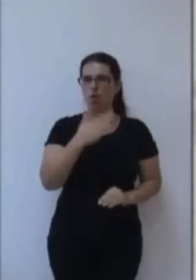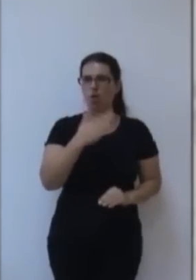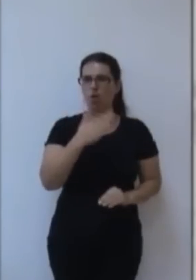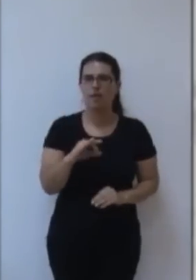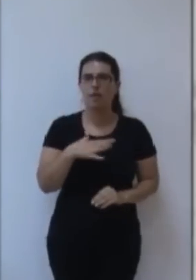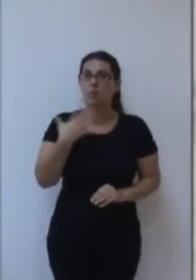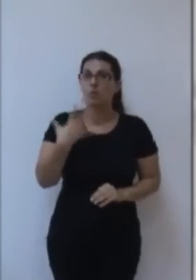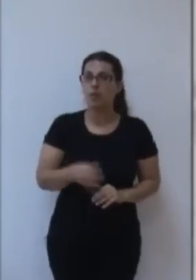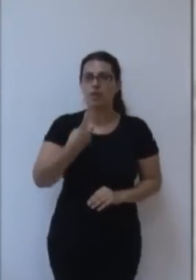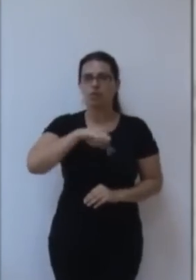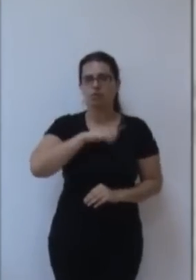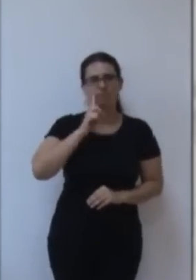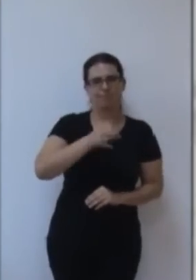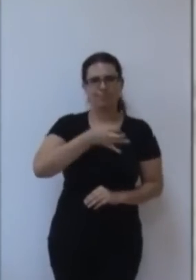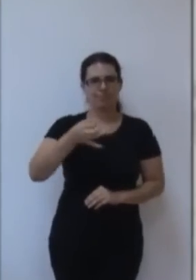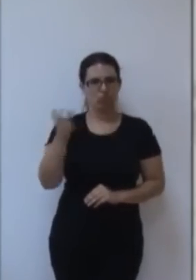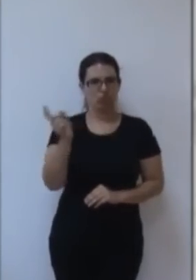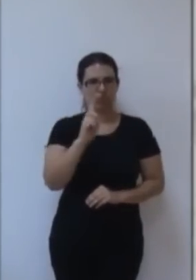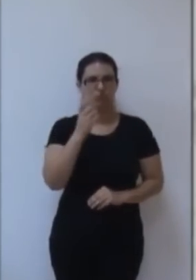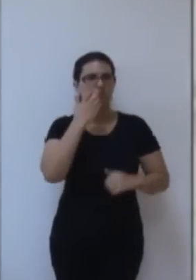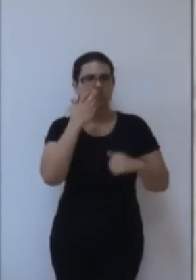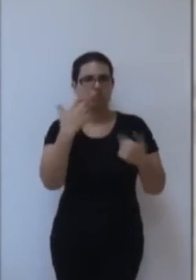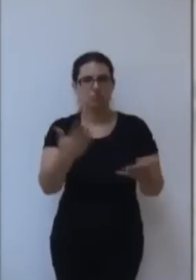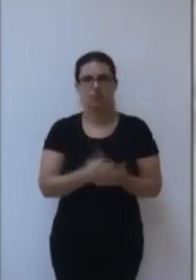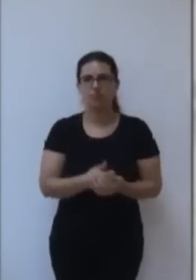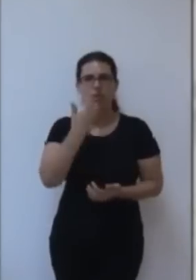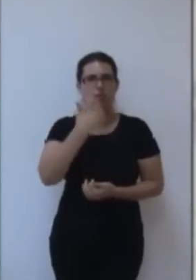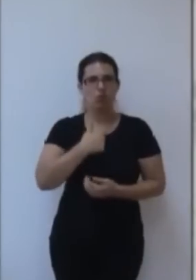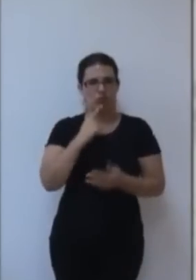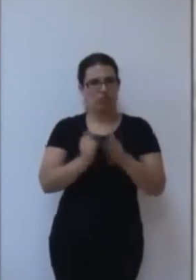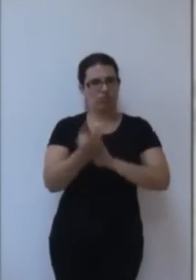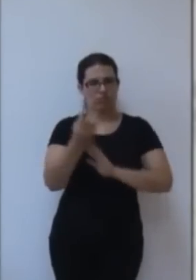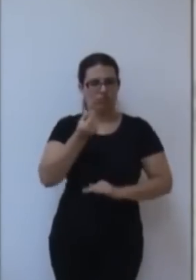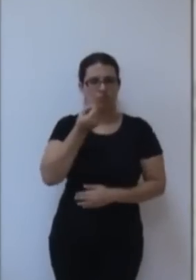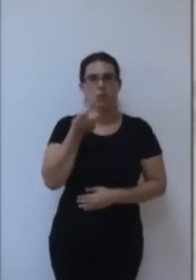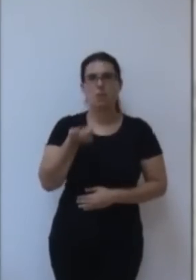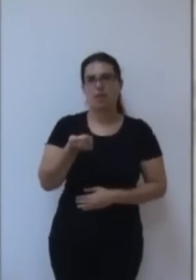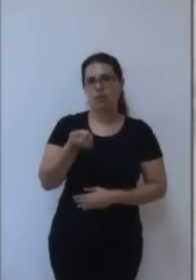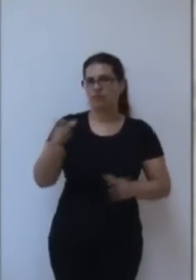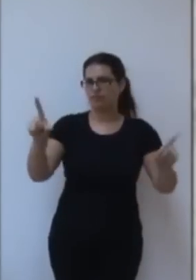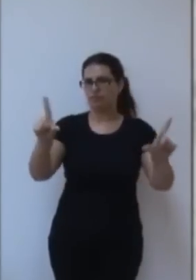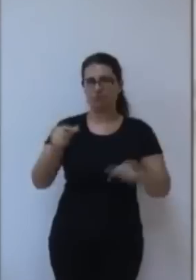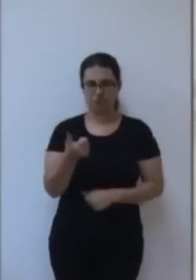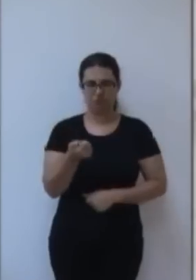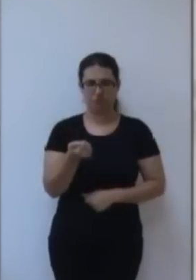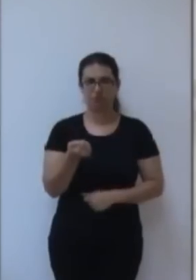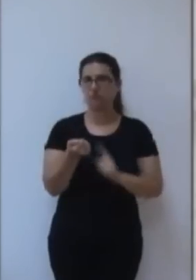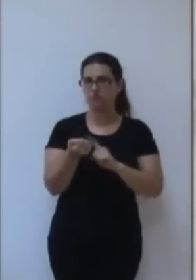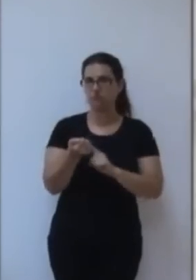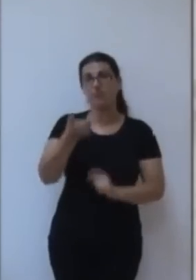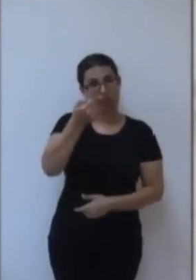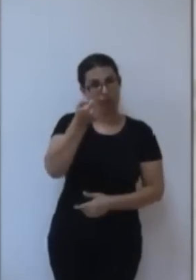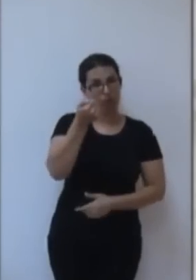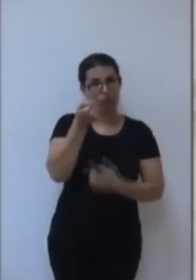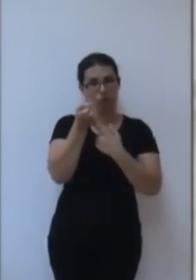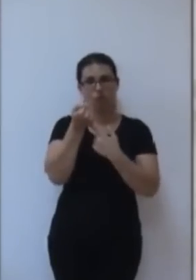adecuadamente. Por ejemplo, digo, si hago un mando a distancia para una televisión que